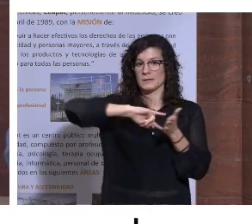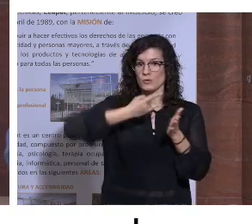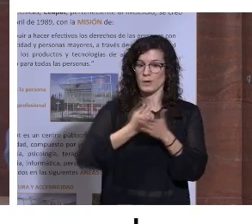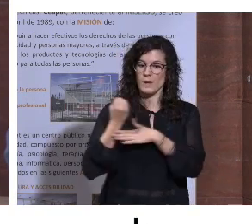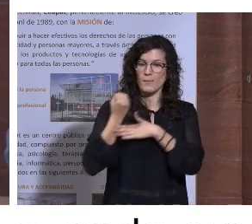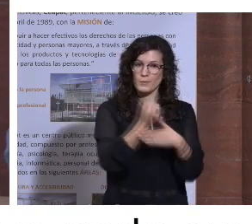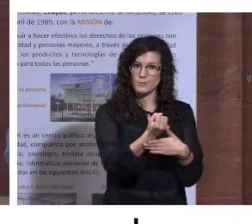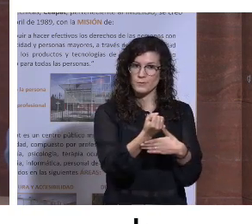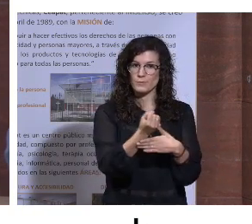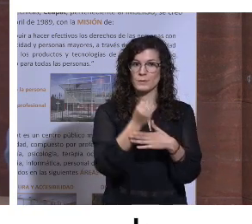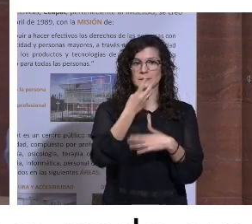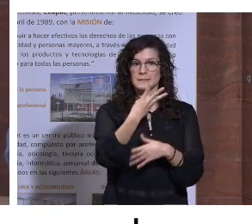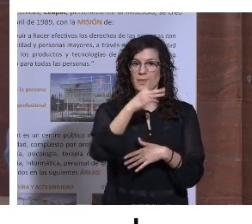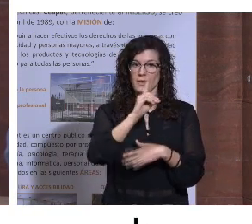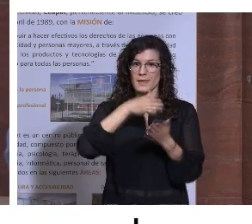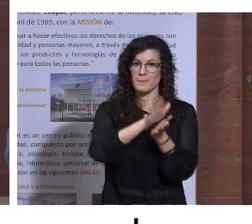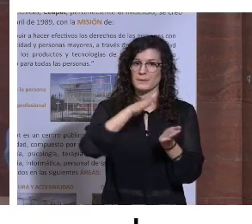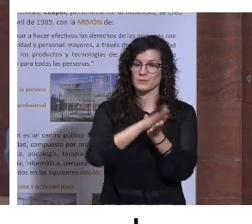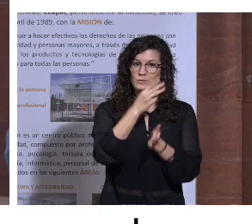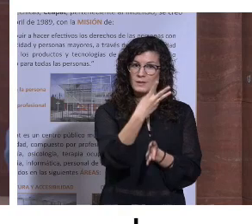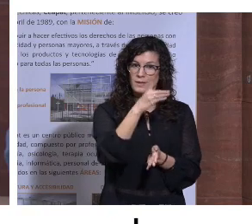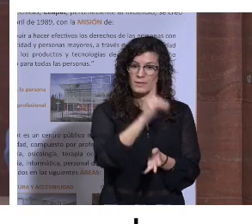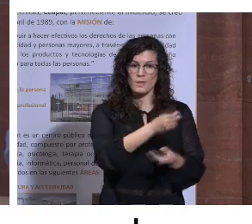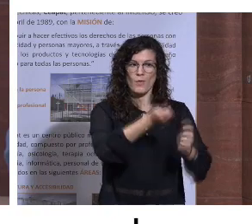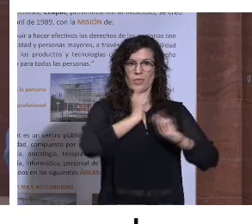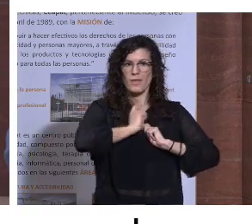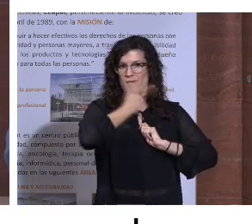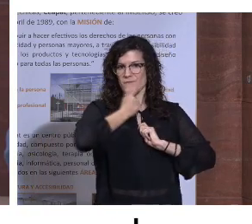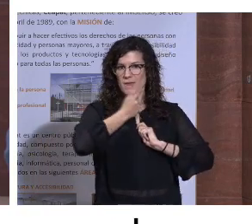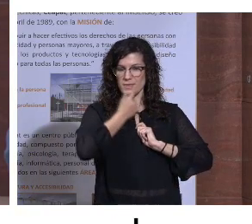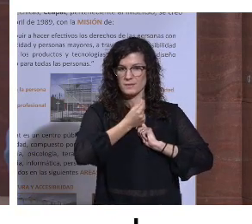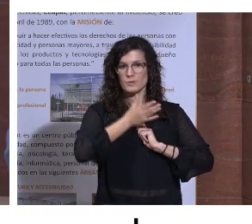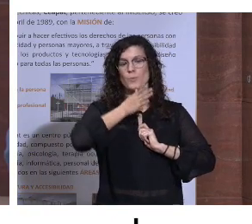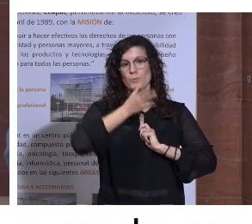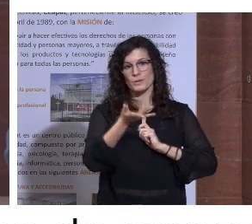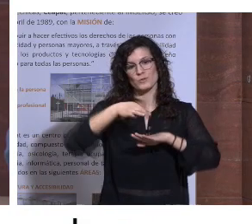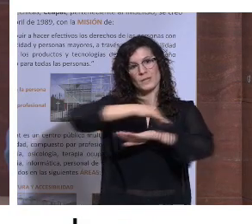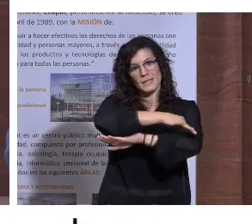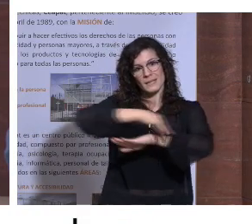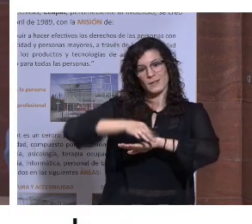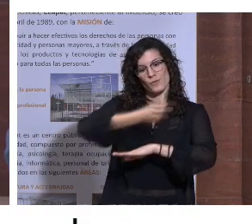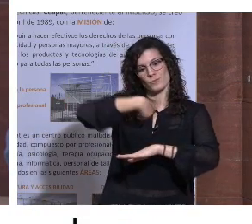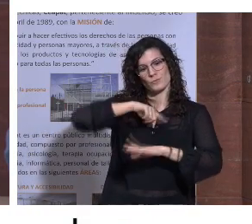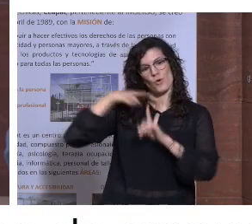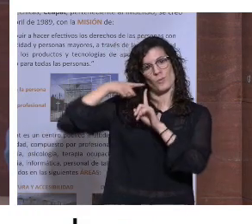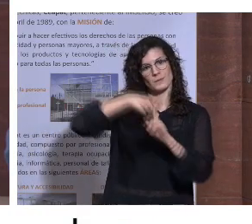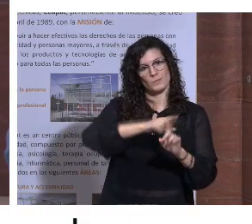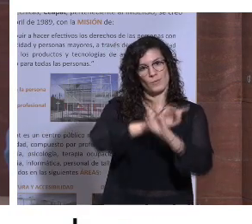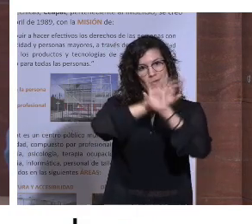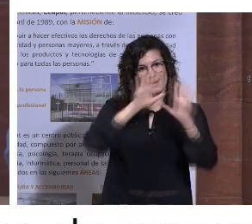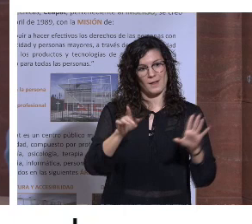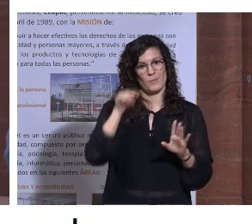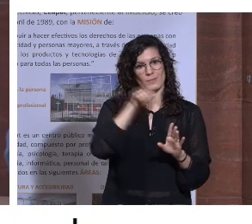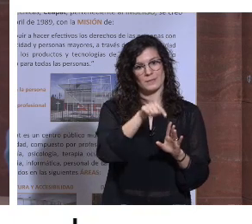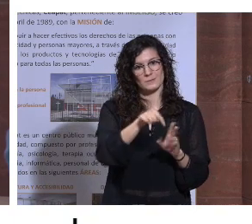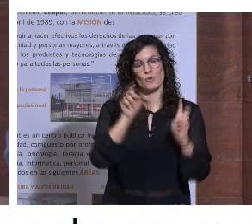el 3D, la impresión 3D, pues nos da esas facilidades. Por eso los ingenieros tienen una función. Esto no es un